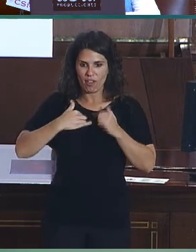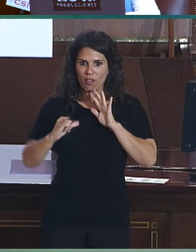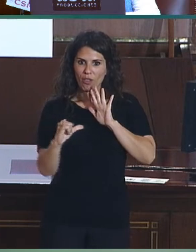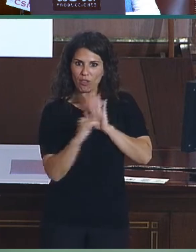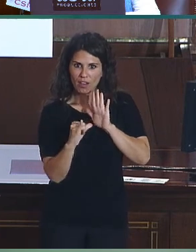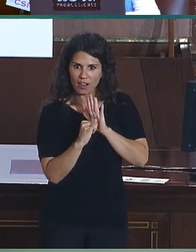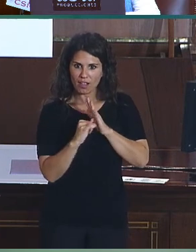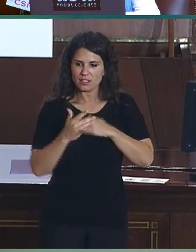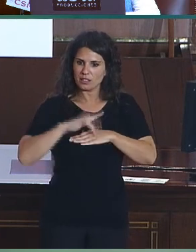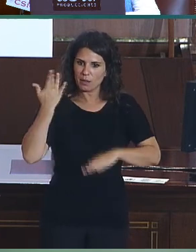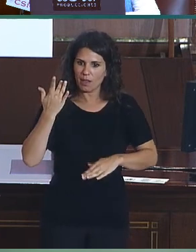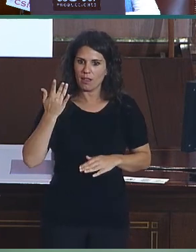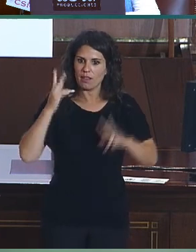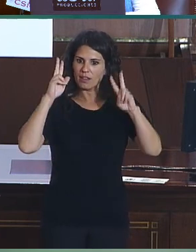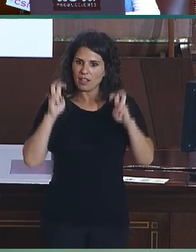de intérpretes,